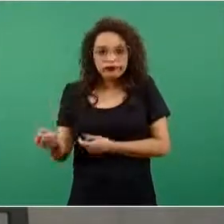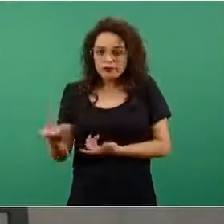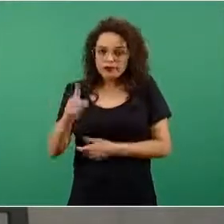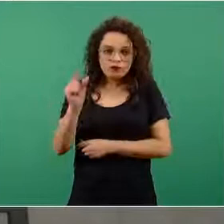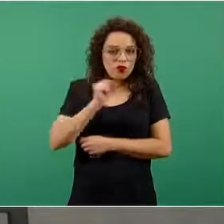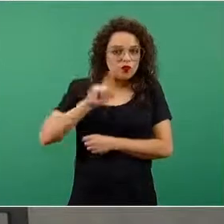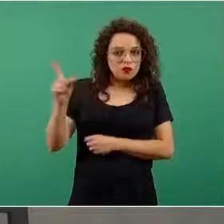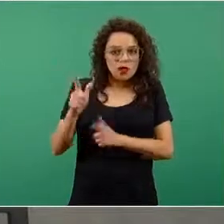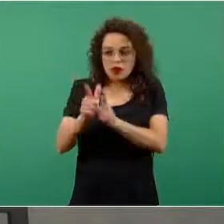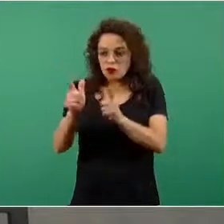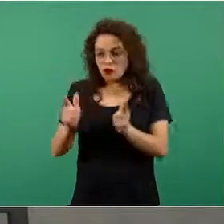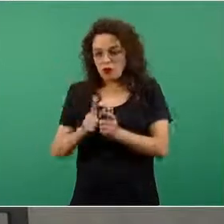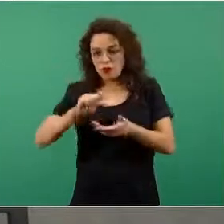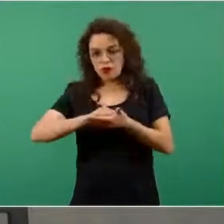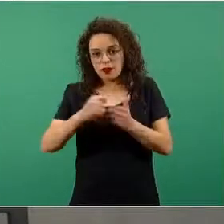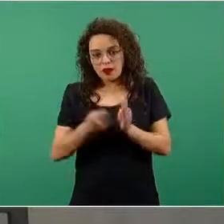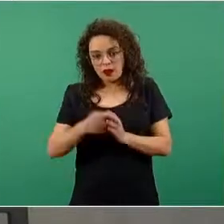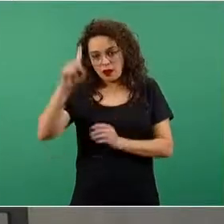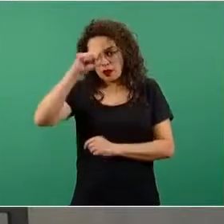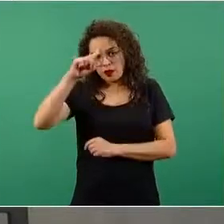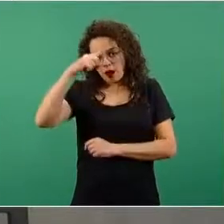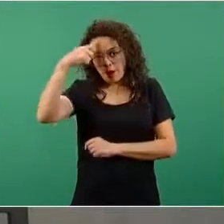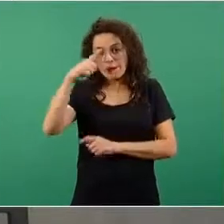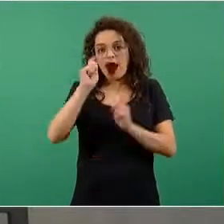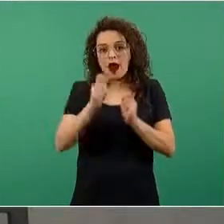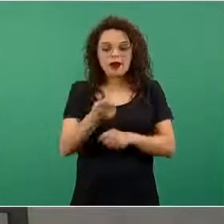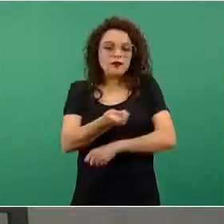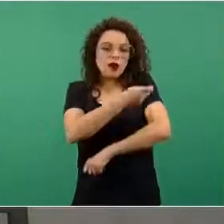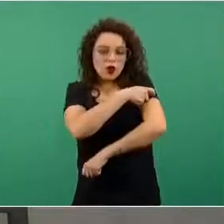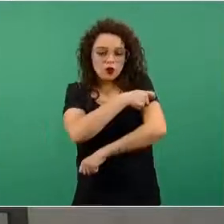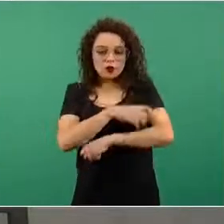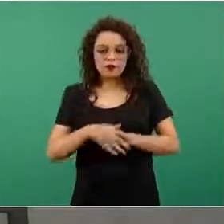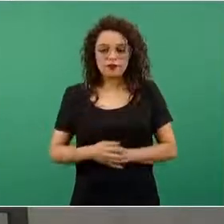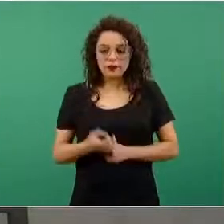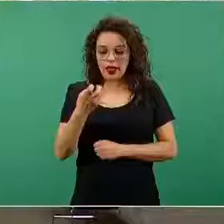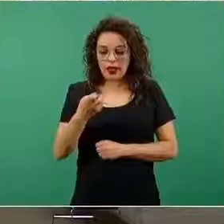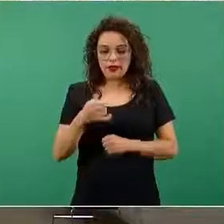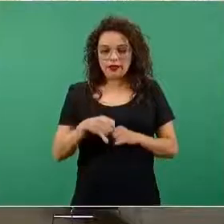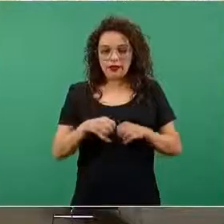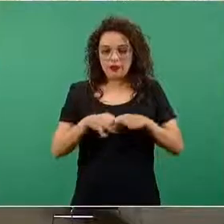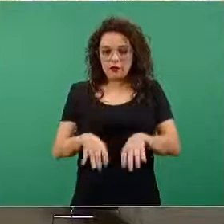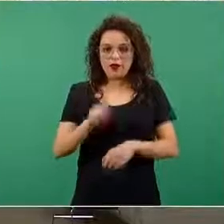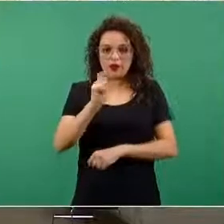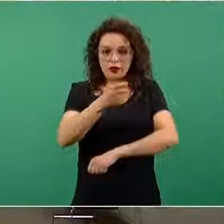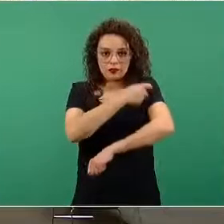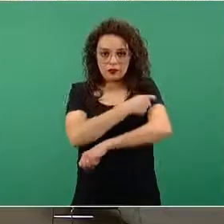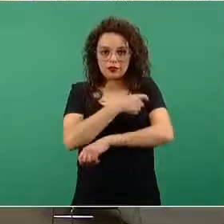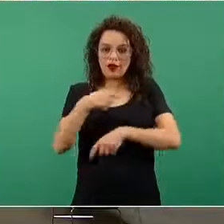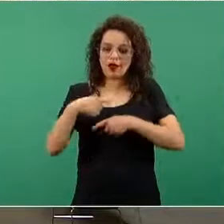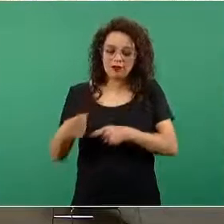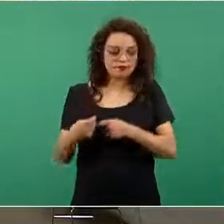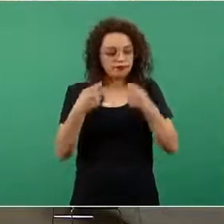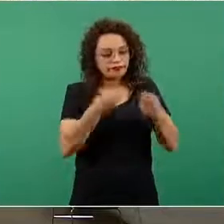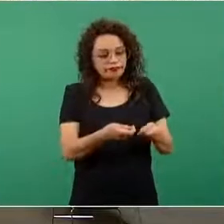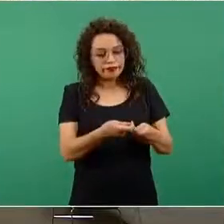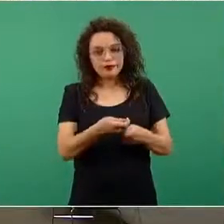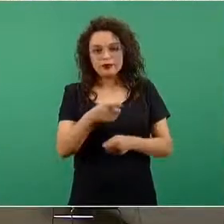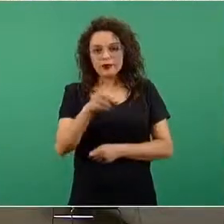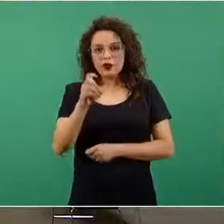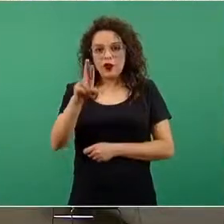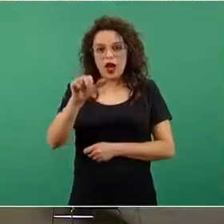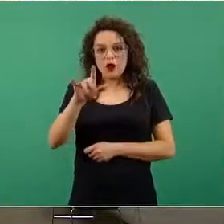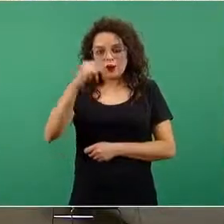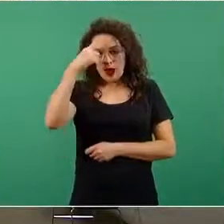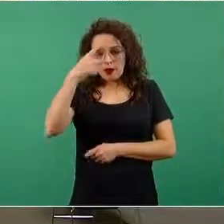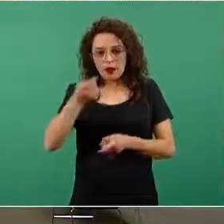conforman el Grupo Técnico Asesor de Vacunación. Este es el informe de vacunación. Le paso la palabra al doctor José Luis Salomía, si es tan amable de coordinar